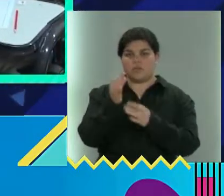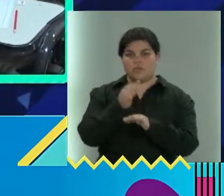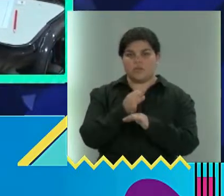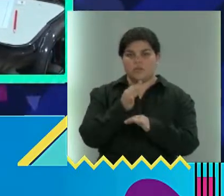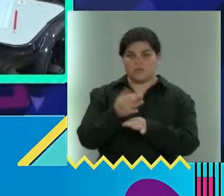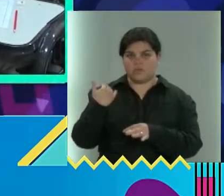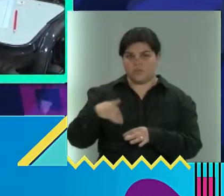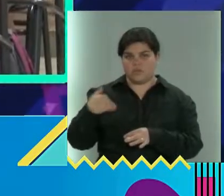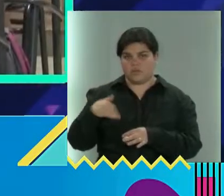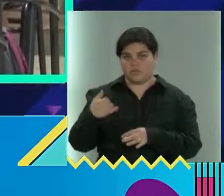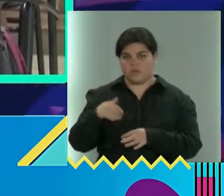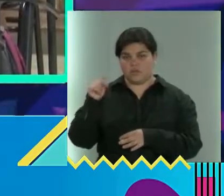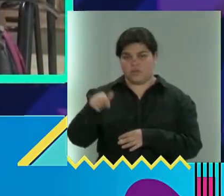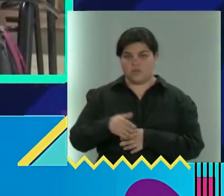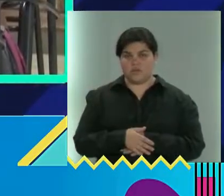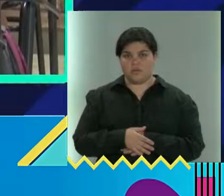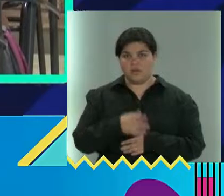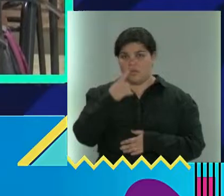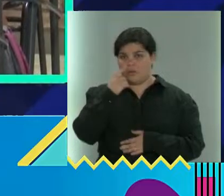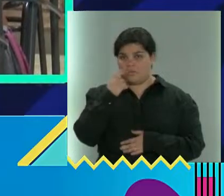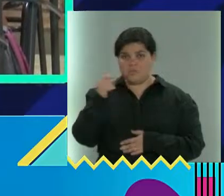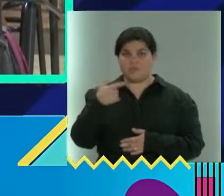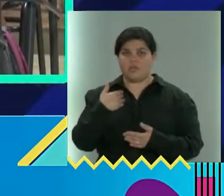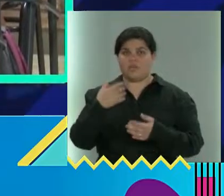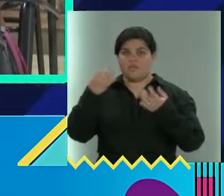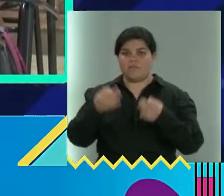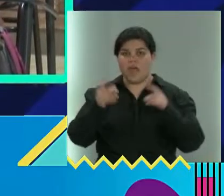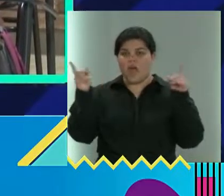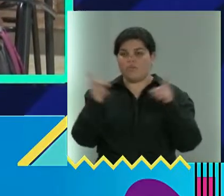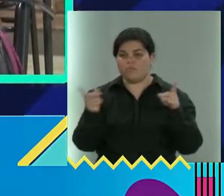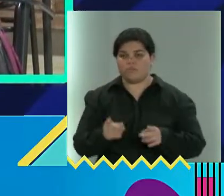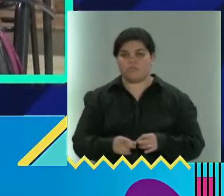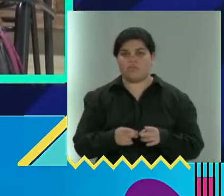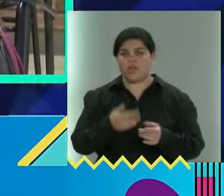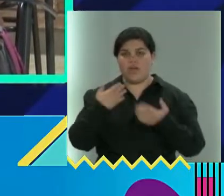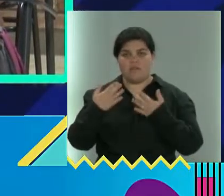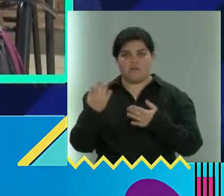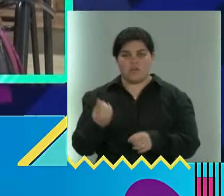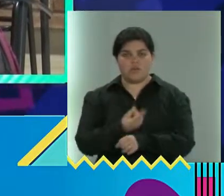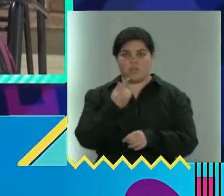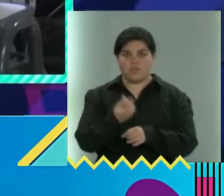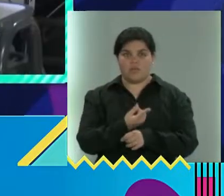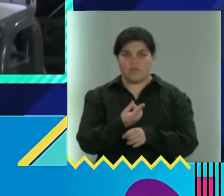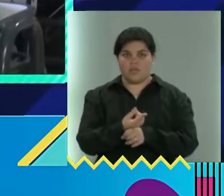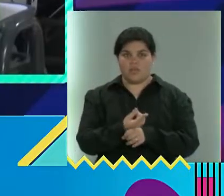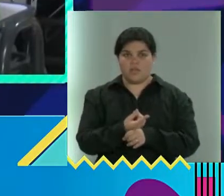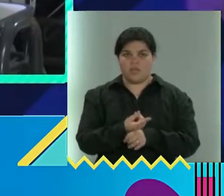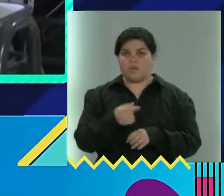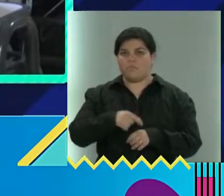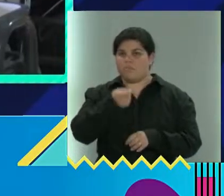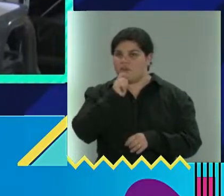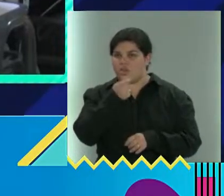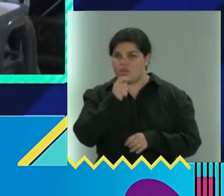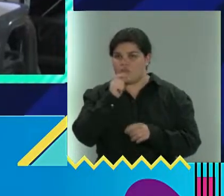Educación de Argentina, Finocchiaro, pero bueno, todavía no podemos tener las conclusiones de esa charla que se dio con muy poquitos periodistas